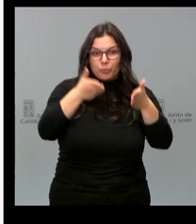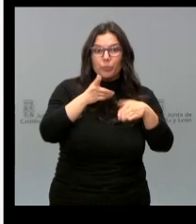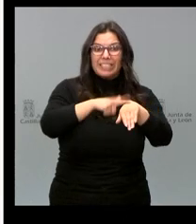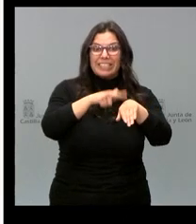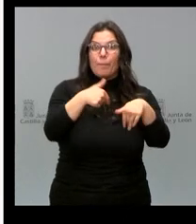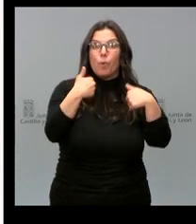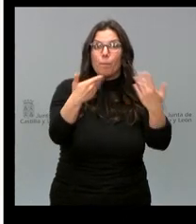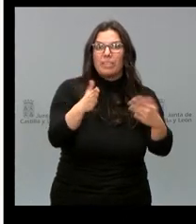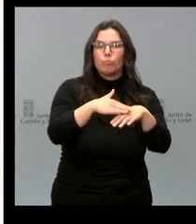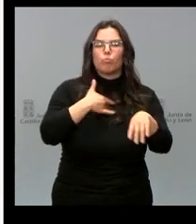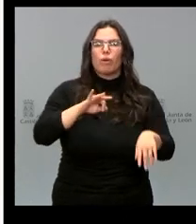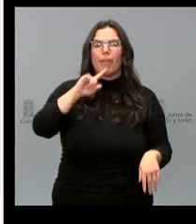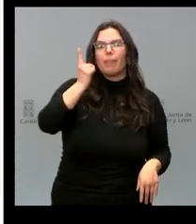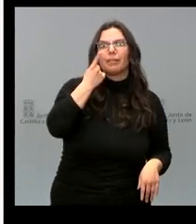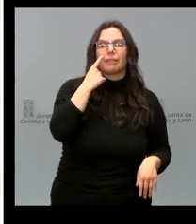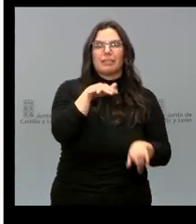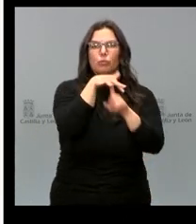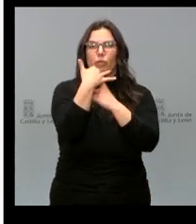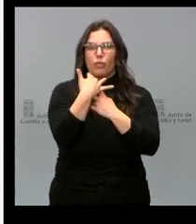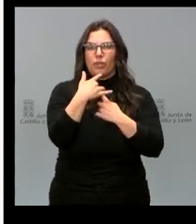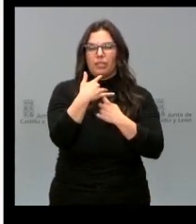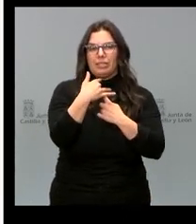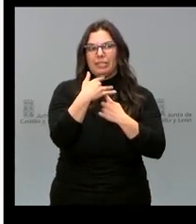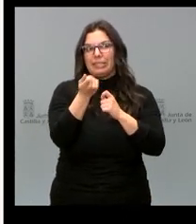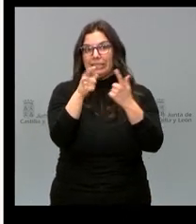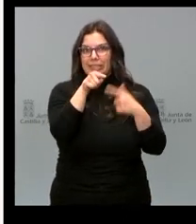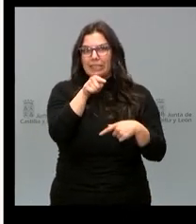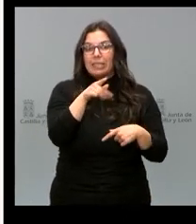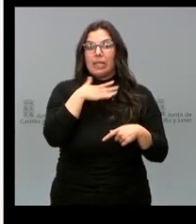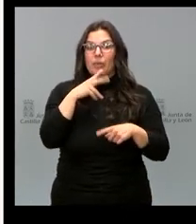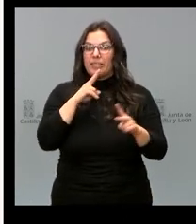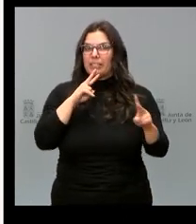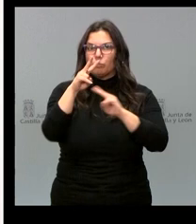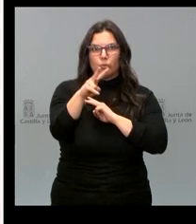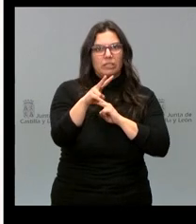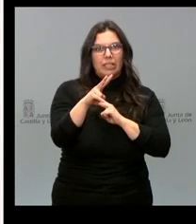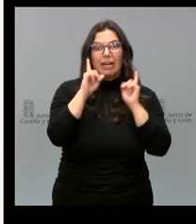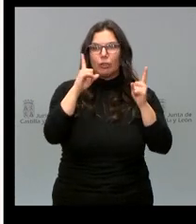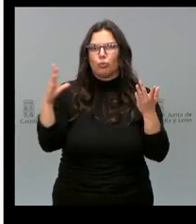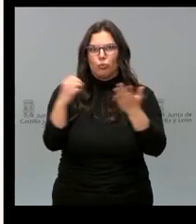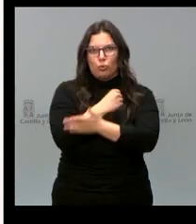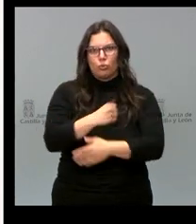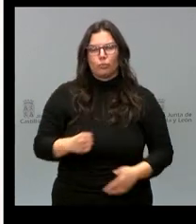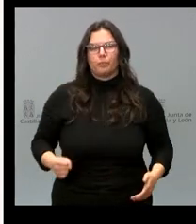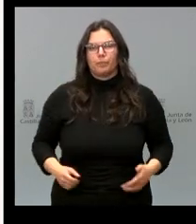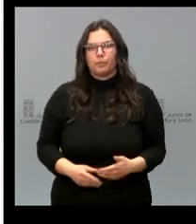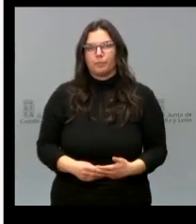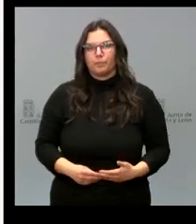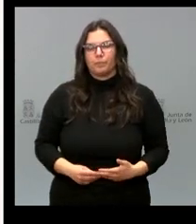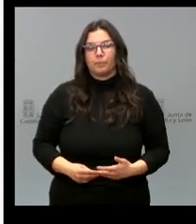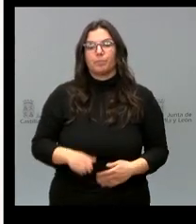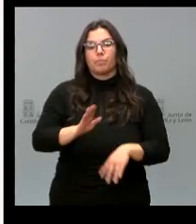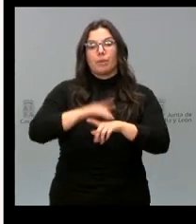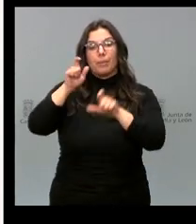detectar situaciones de esta naturaleza e intervenir en todos los casos. Para las